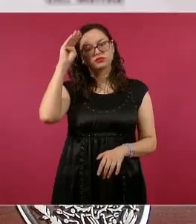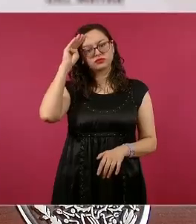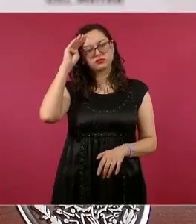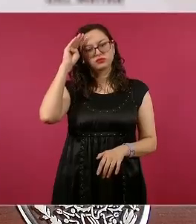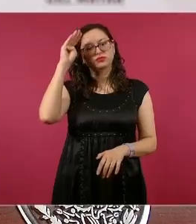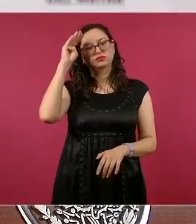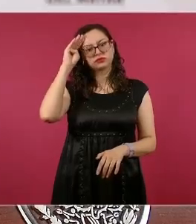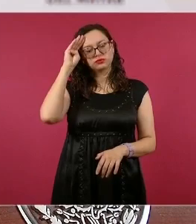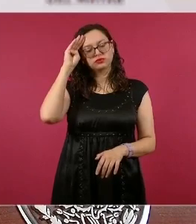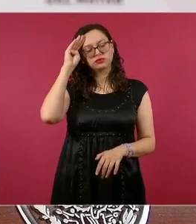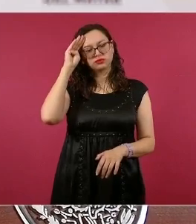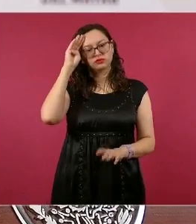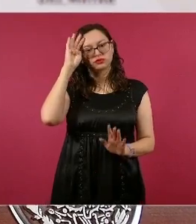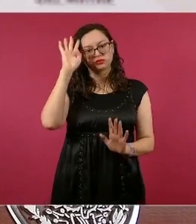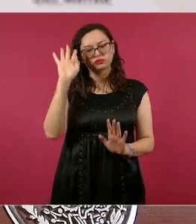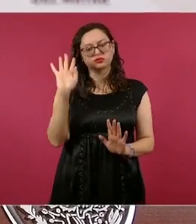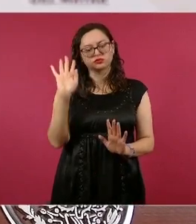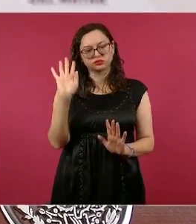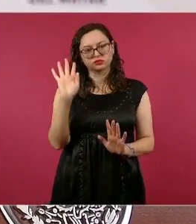porque